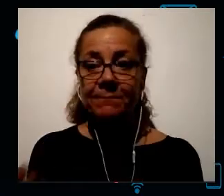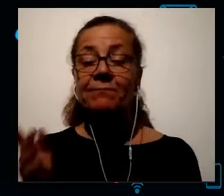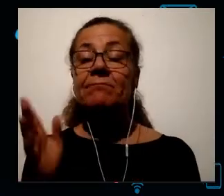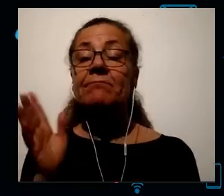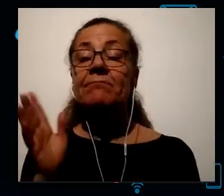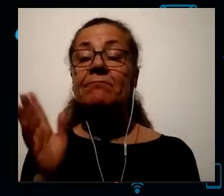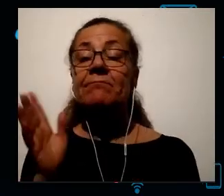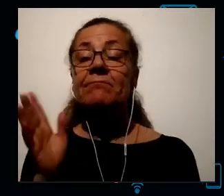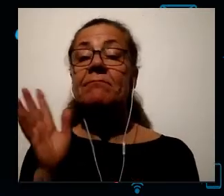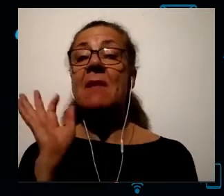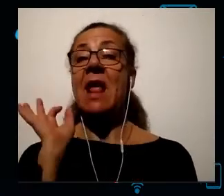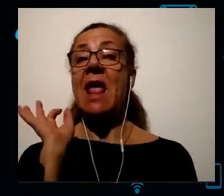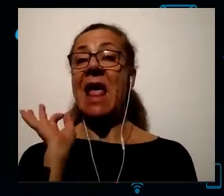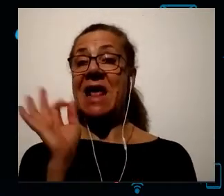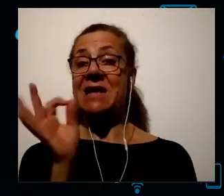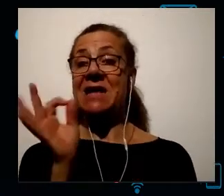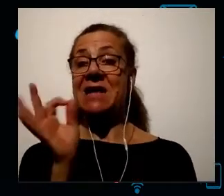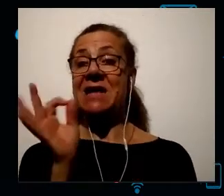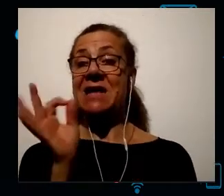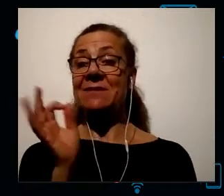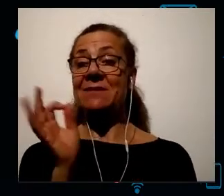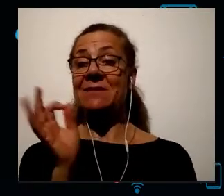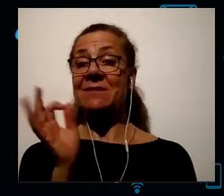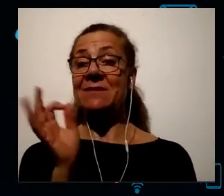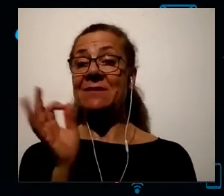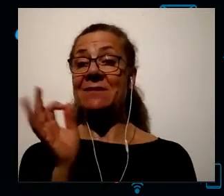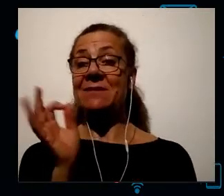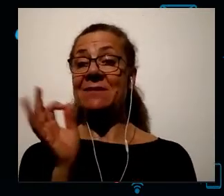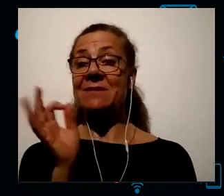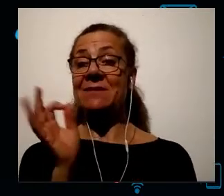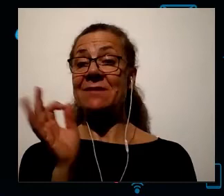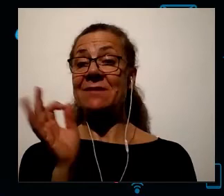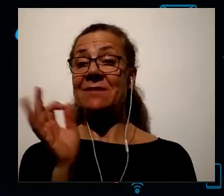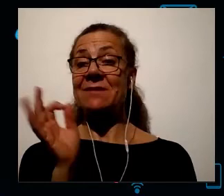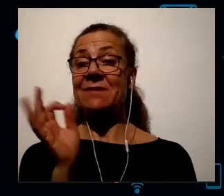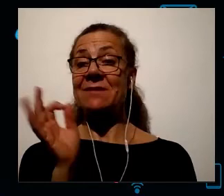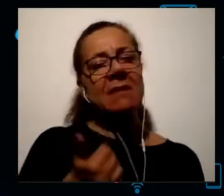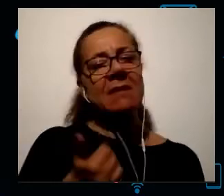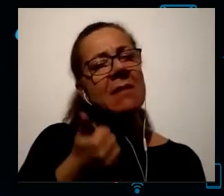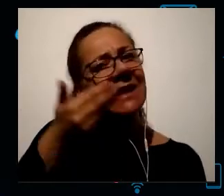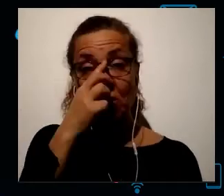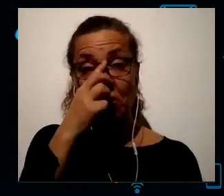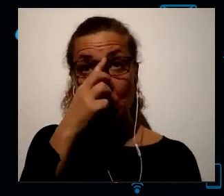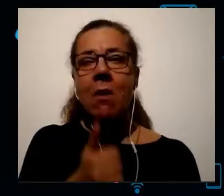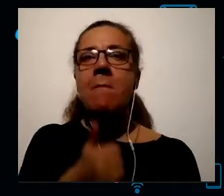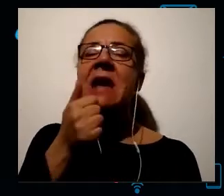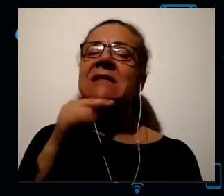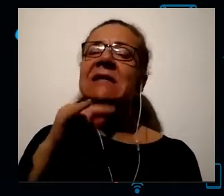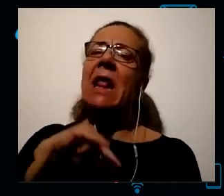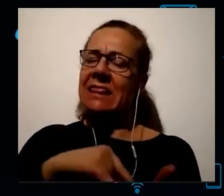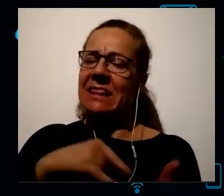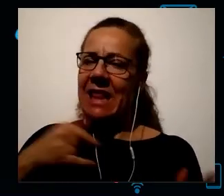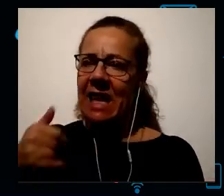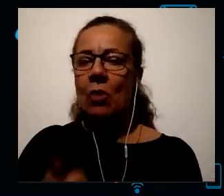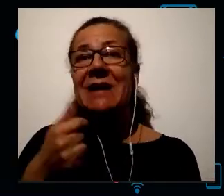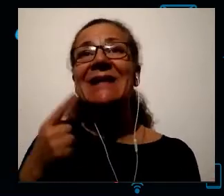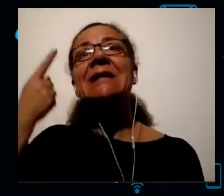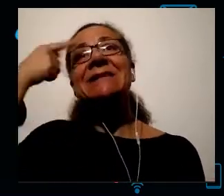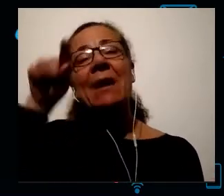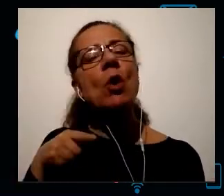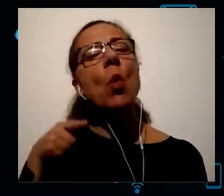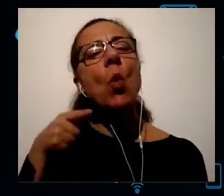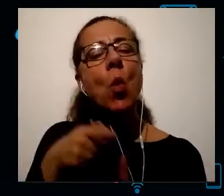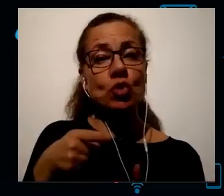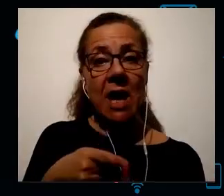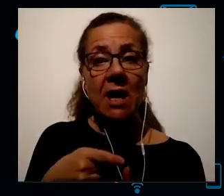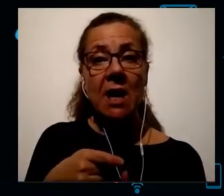entender que la competencia es más compleja que eso y que tiene esa doble dimensión por un lado más si queréis más técnica no más de saber usar pero luego